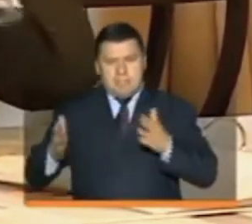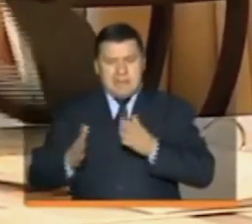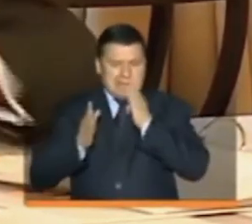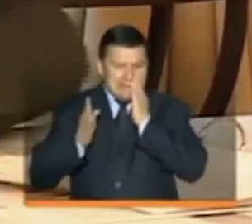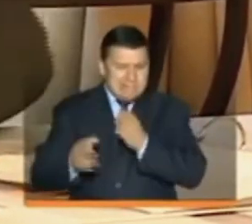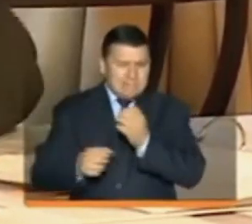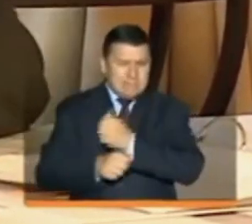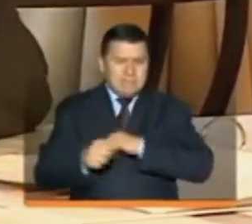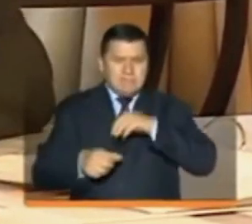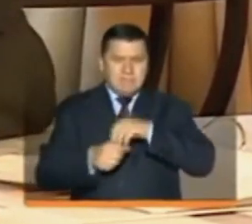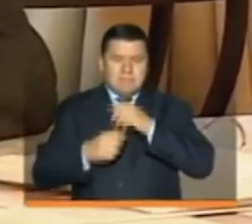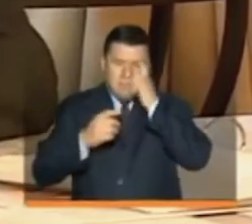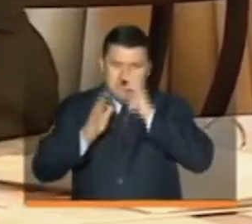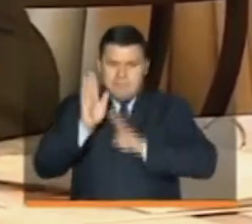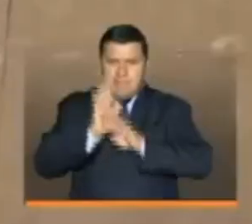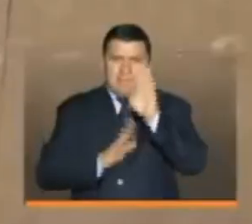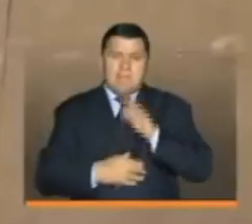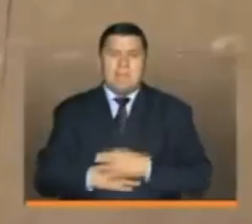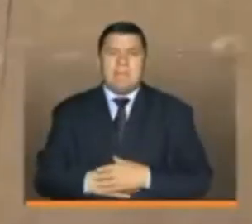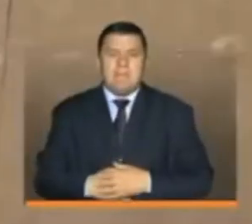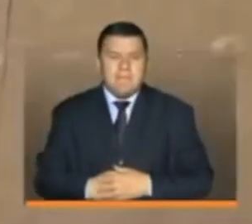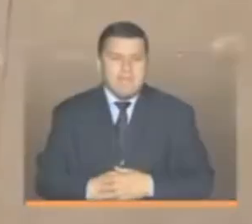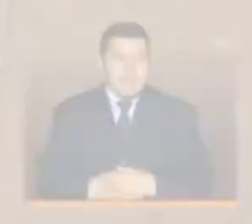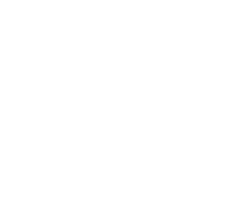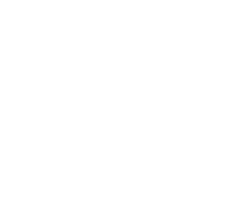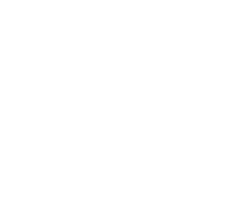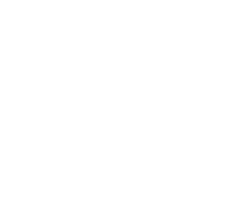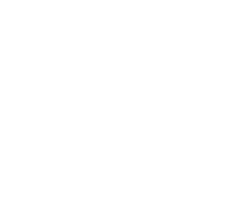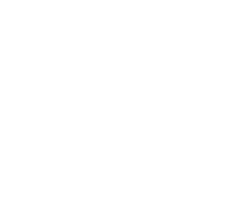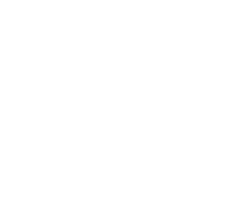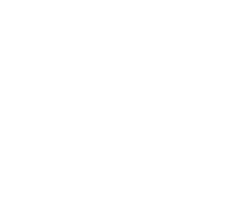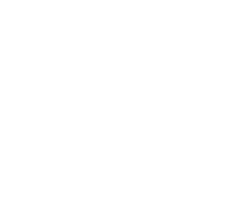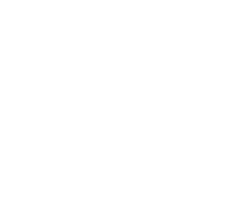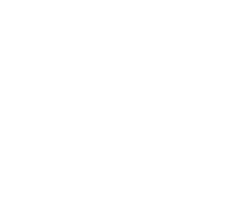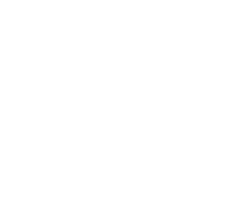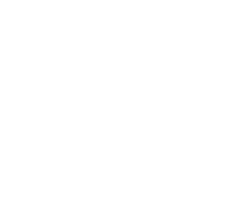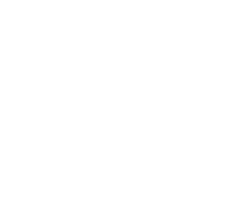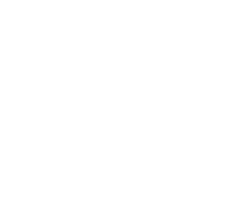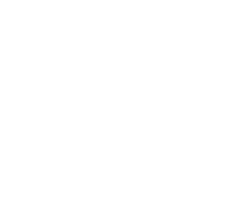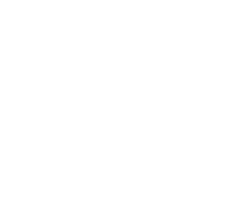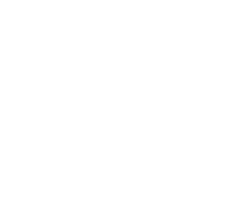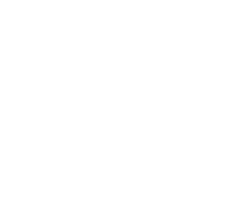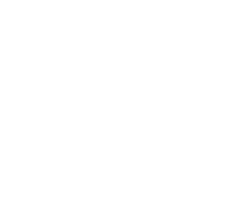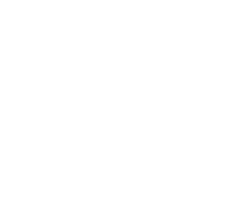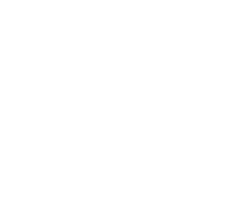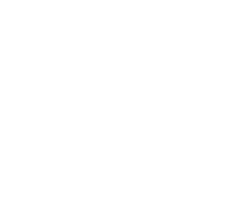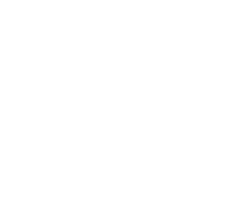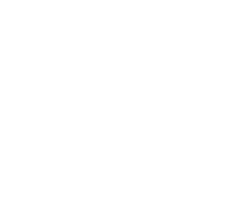microempresarios y también con los emprendedores. Muchísimas gracias, ministro Restrepo.